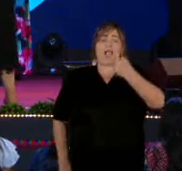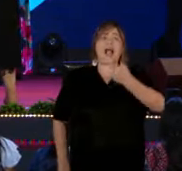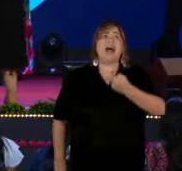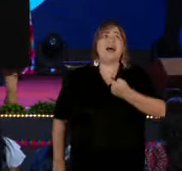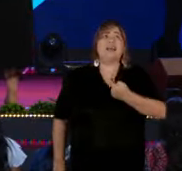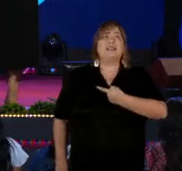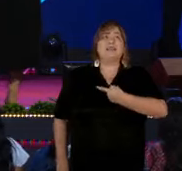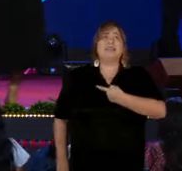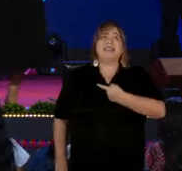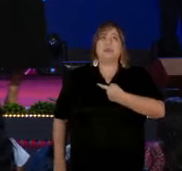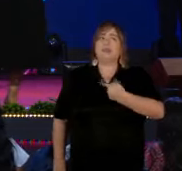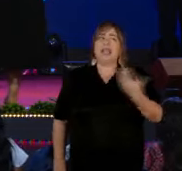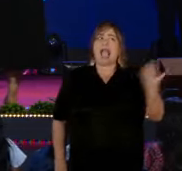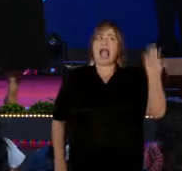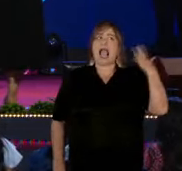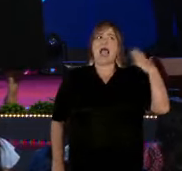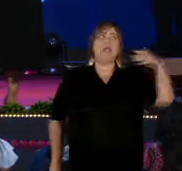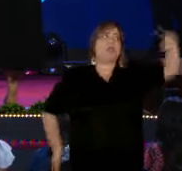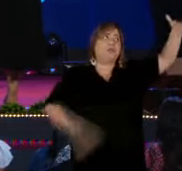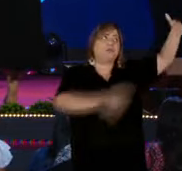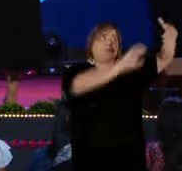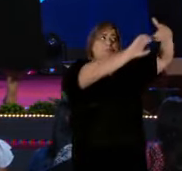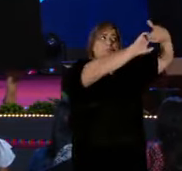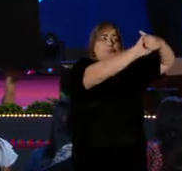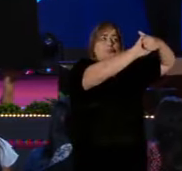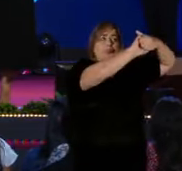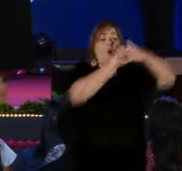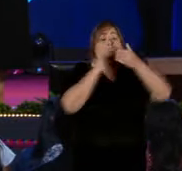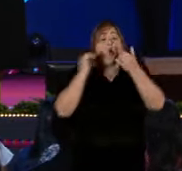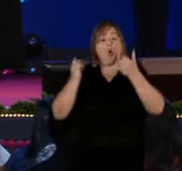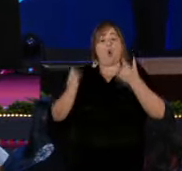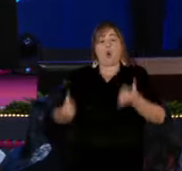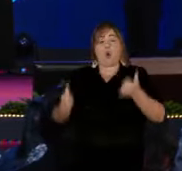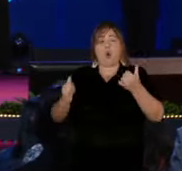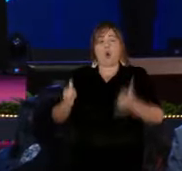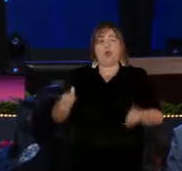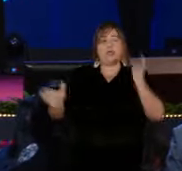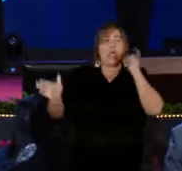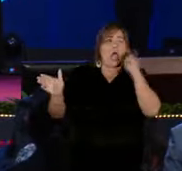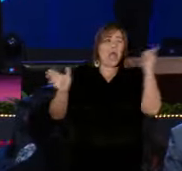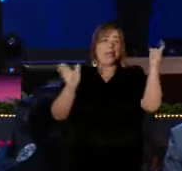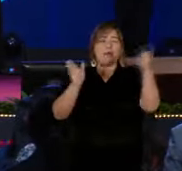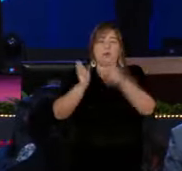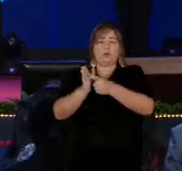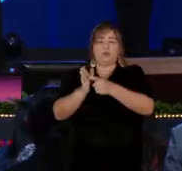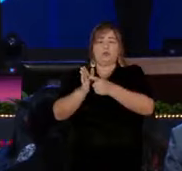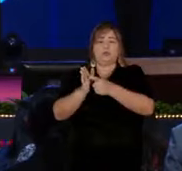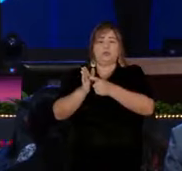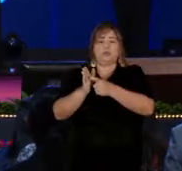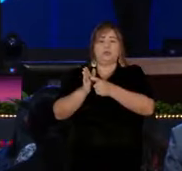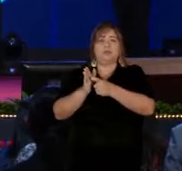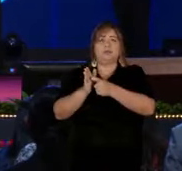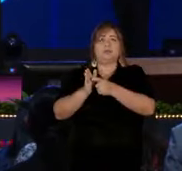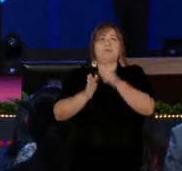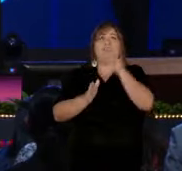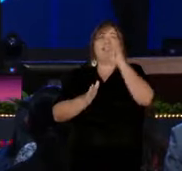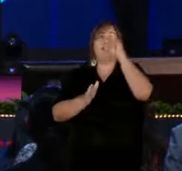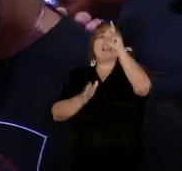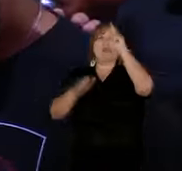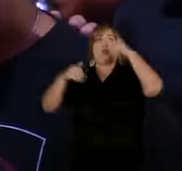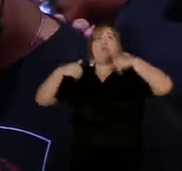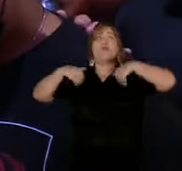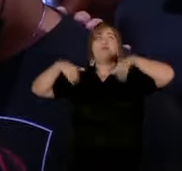tu mano antes, pero hoy reconozco que entregaste tu vida en la